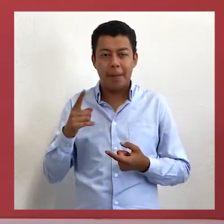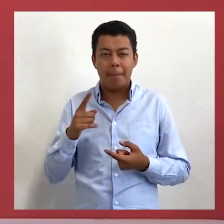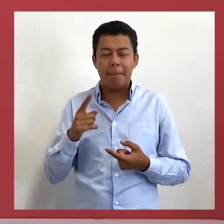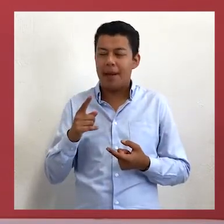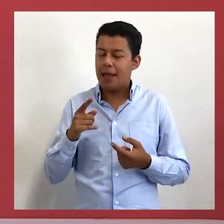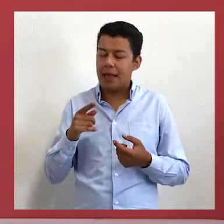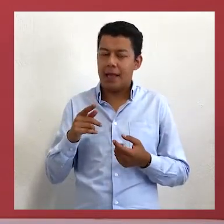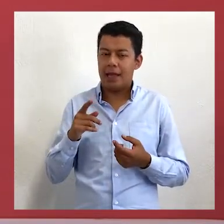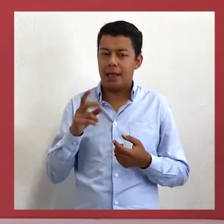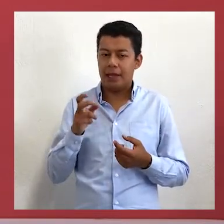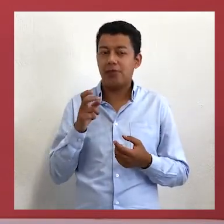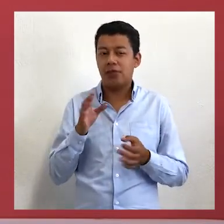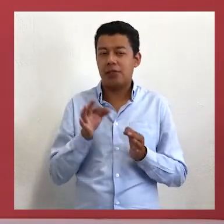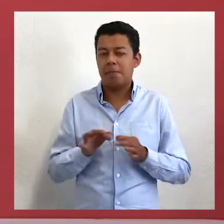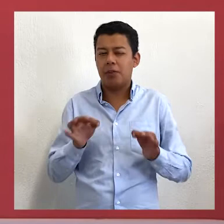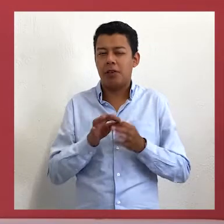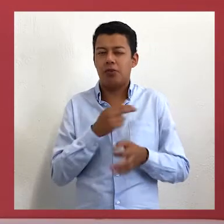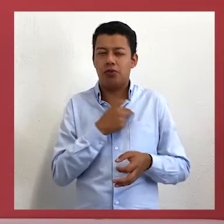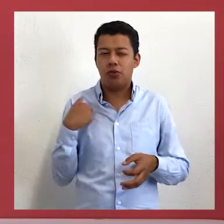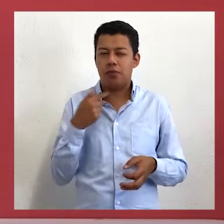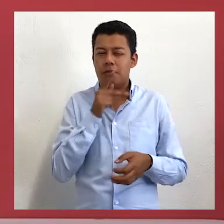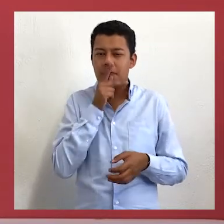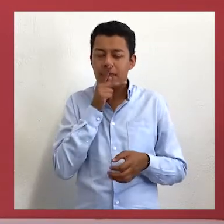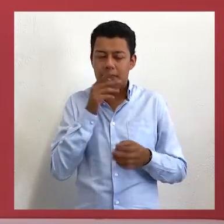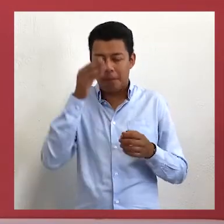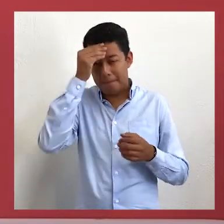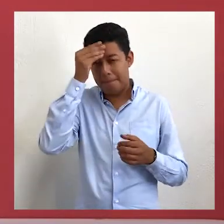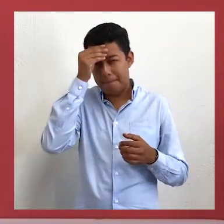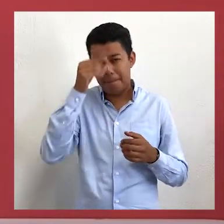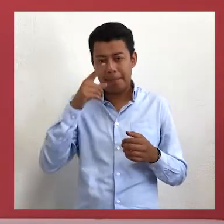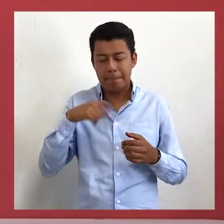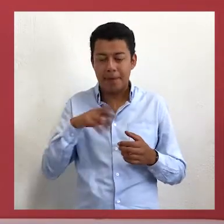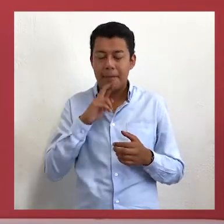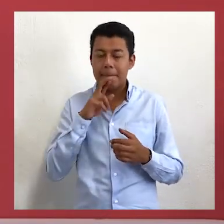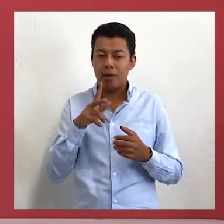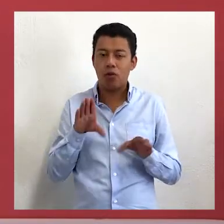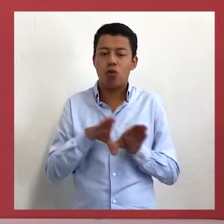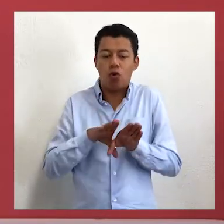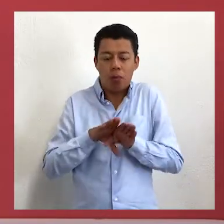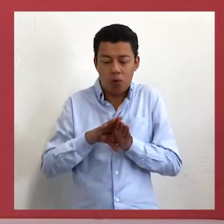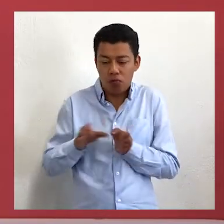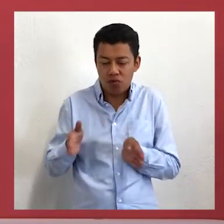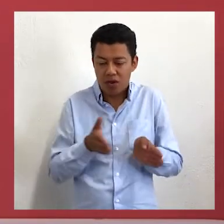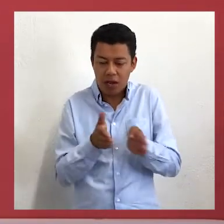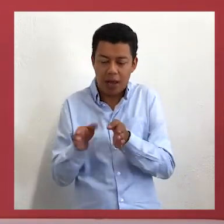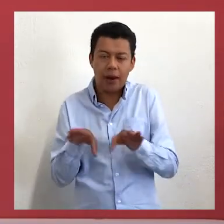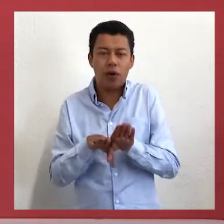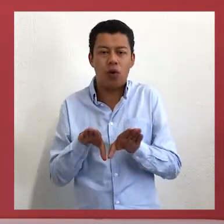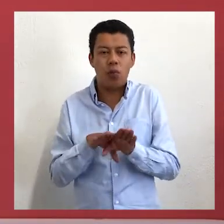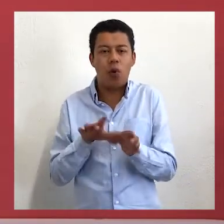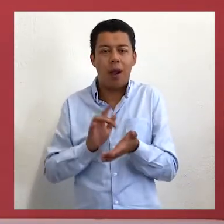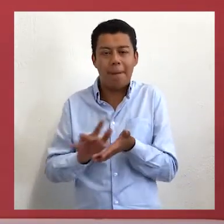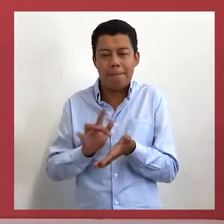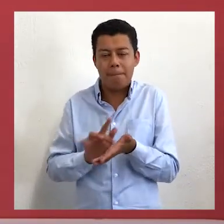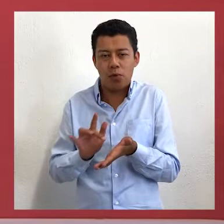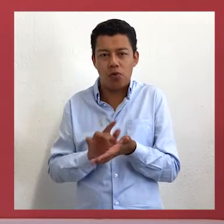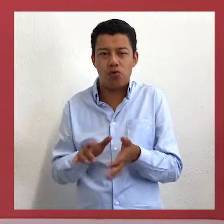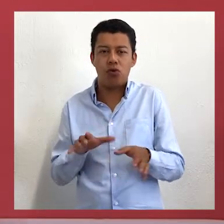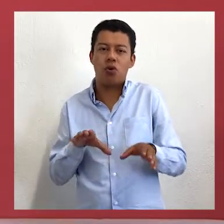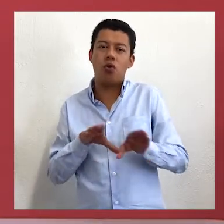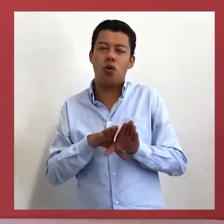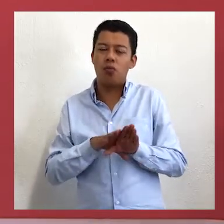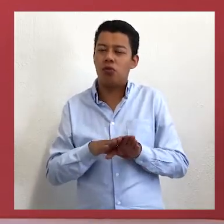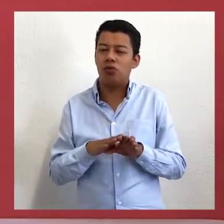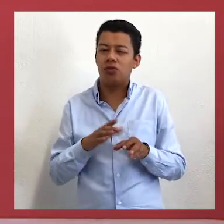concientizarnos, debemos aprender un poco más ese camino para saber orientar a nuestros hijos y cómo apoyarlos, el decir,